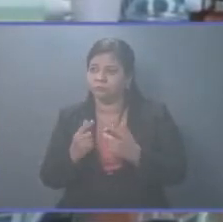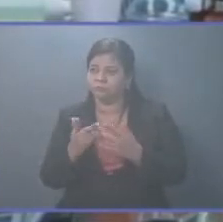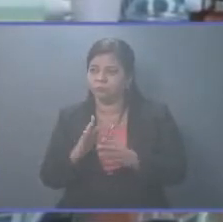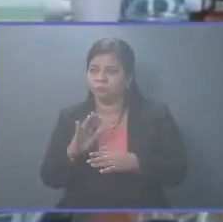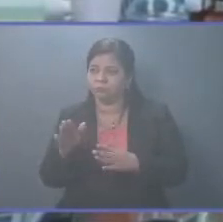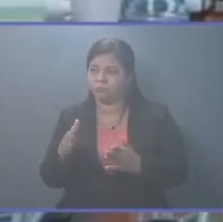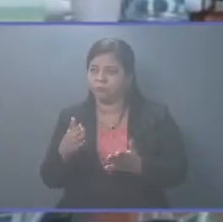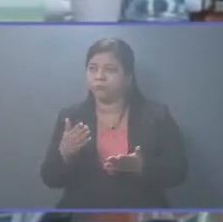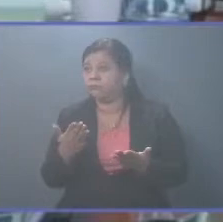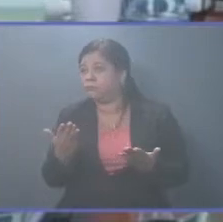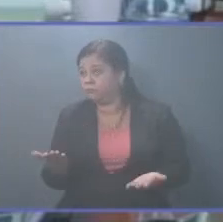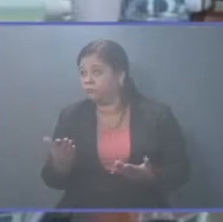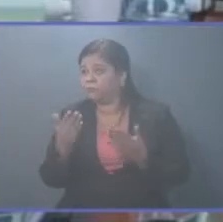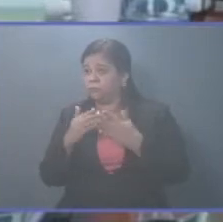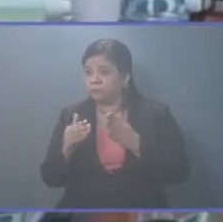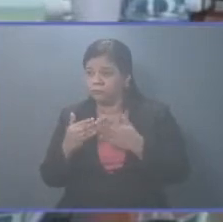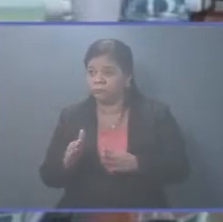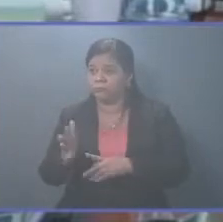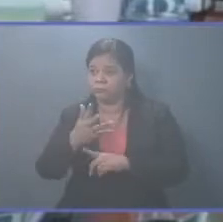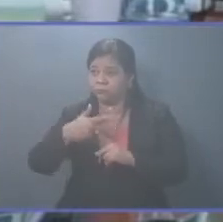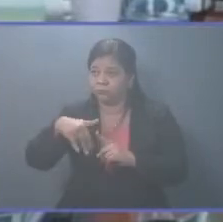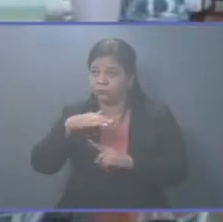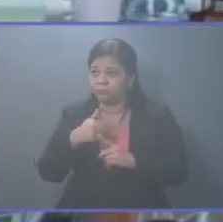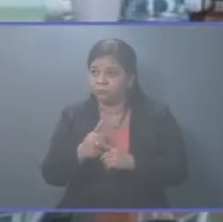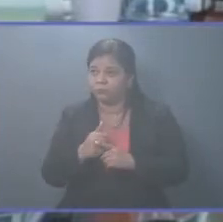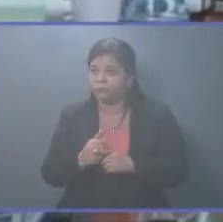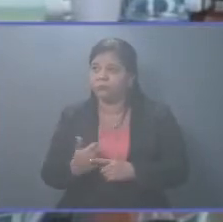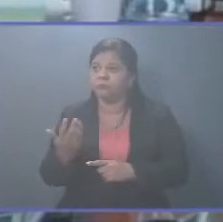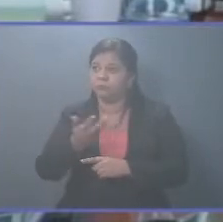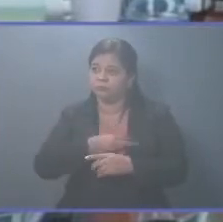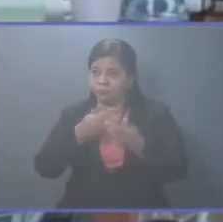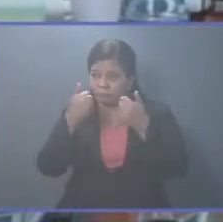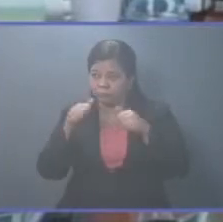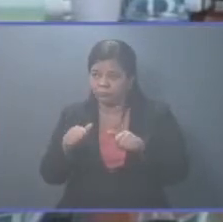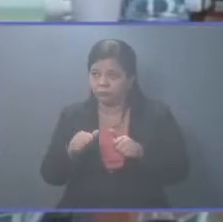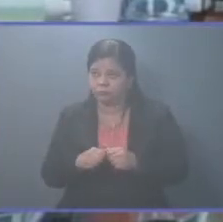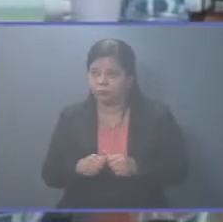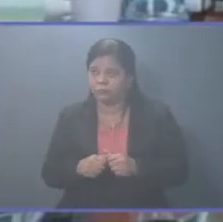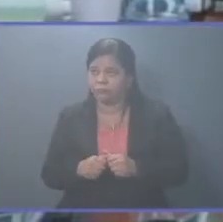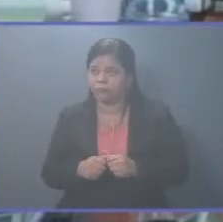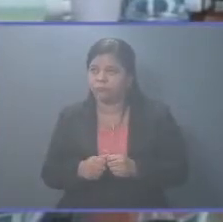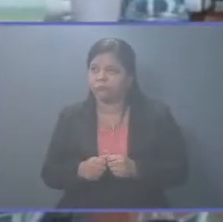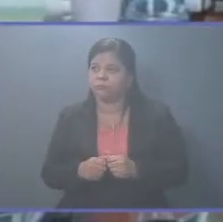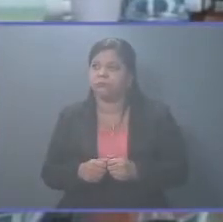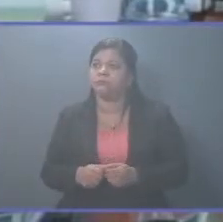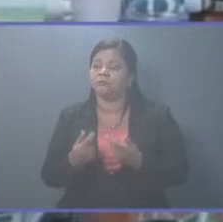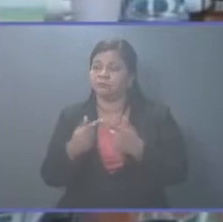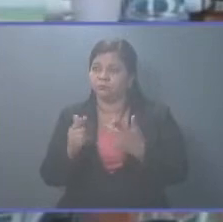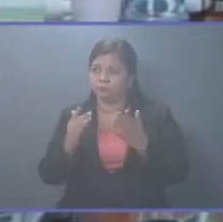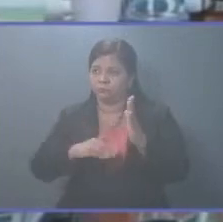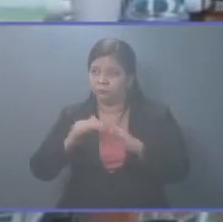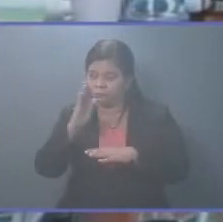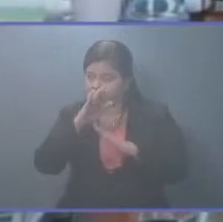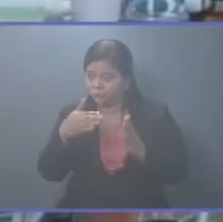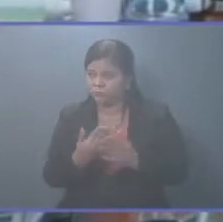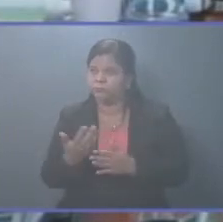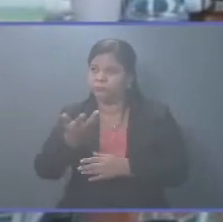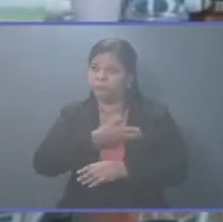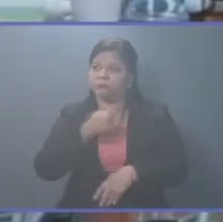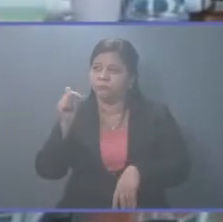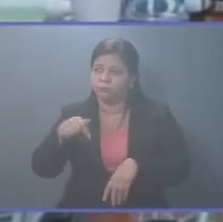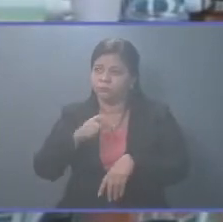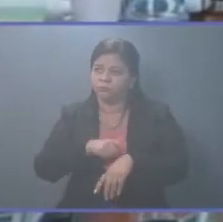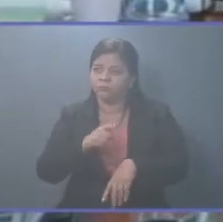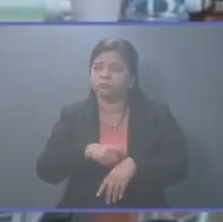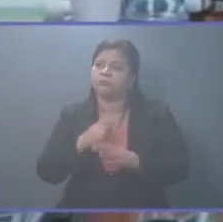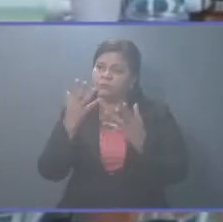Entonces, son situaciones que hay que tomar en consideración. Hasta el momento eso no se ha considerado acá, pero a